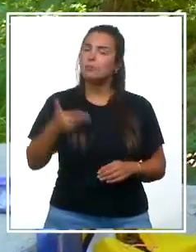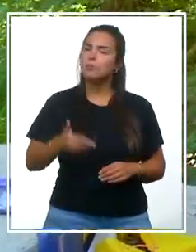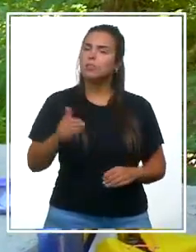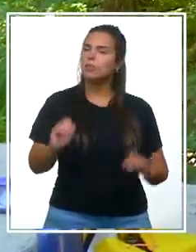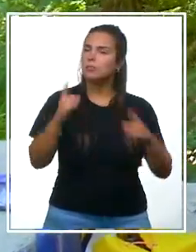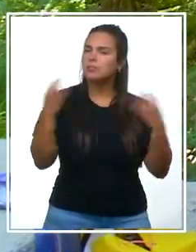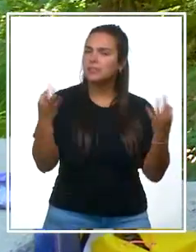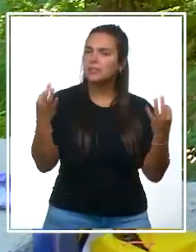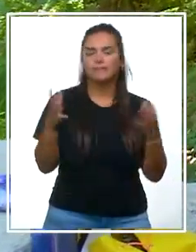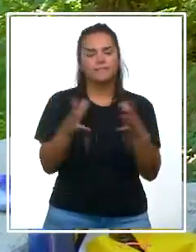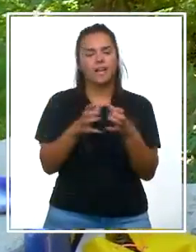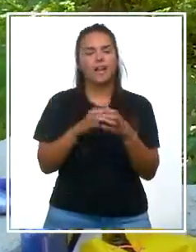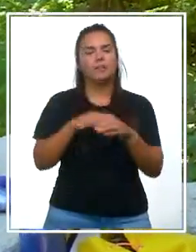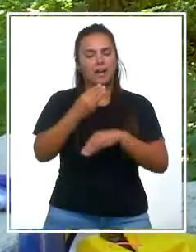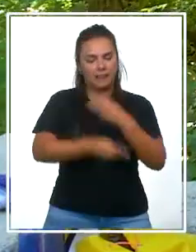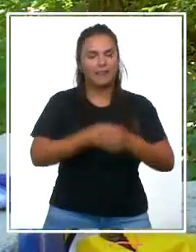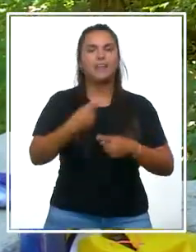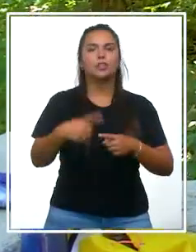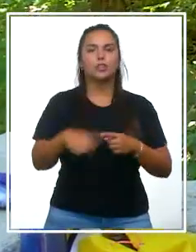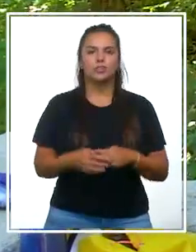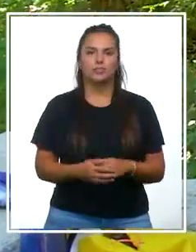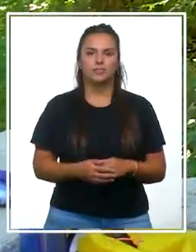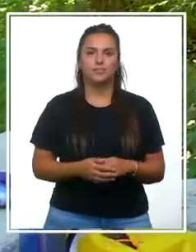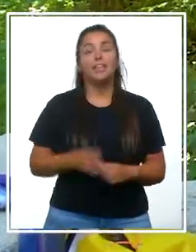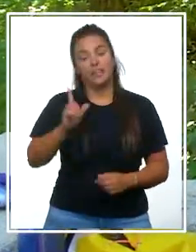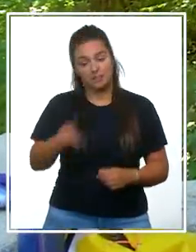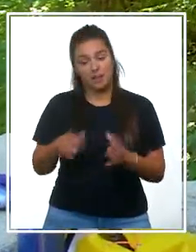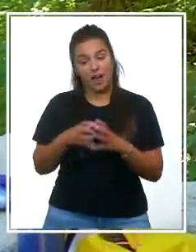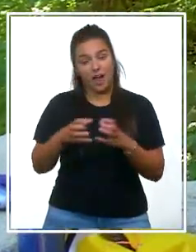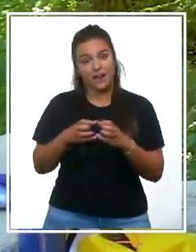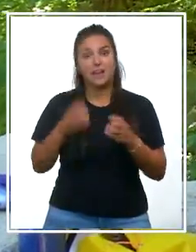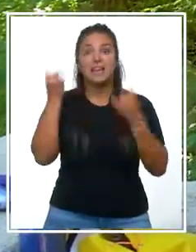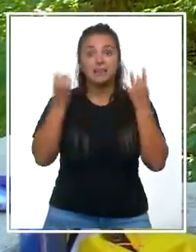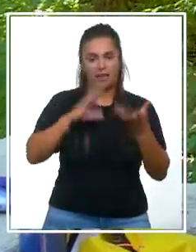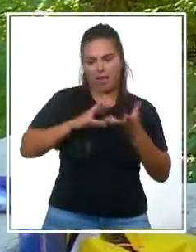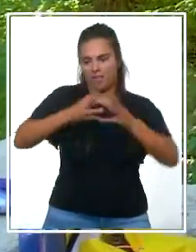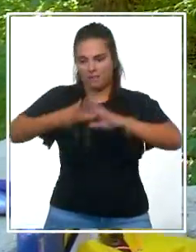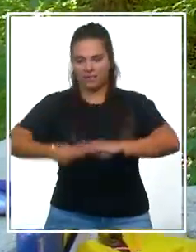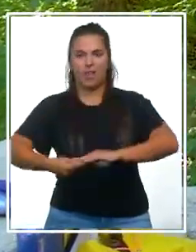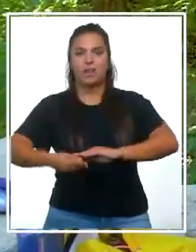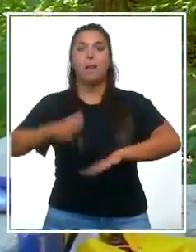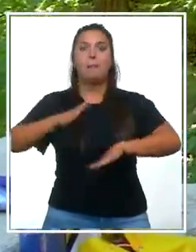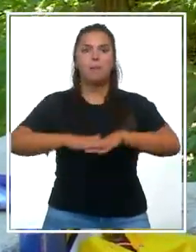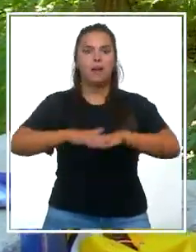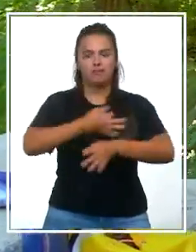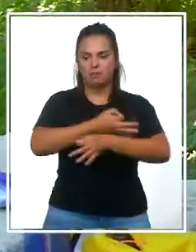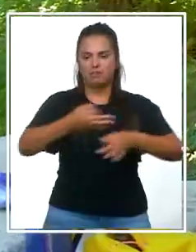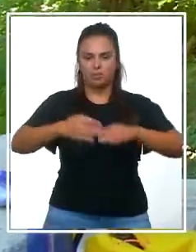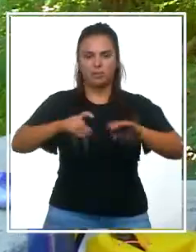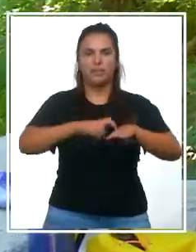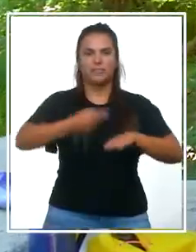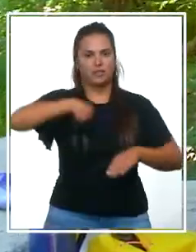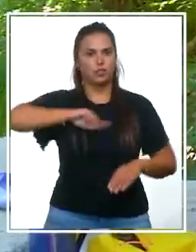importante son muchas ganas de querer hacer las cosas y ganas también de adaptar la actividad para que sea adecuada a